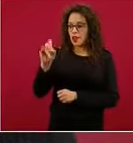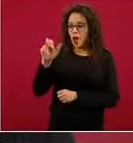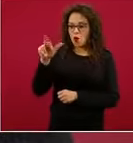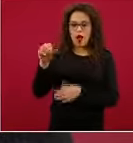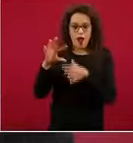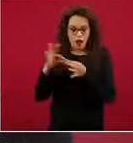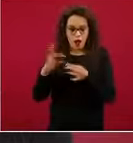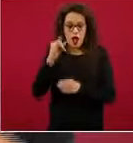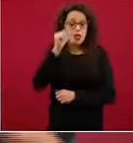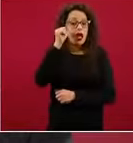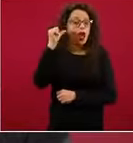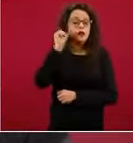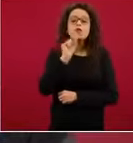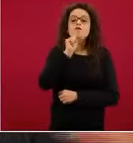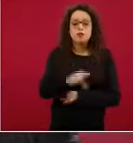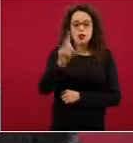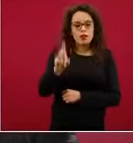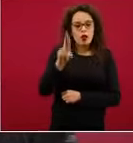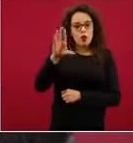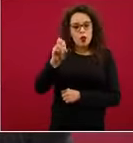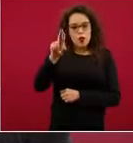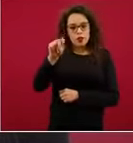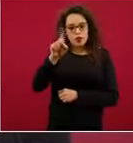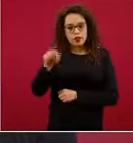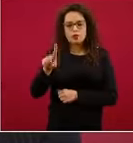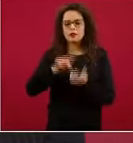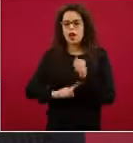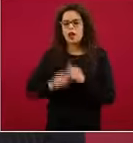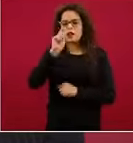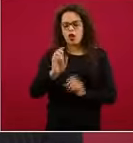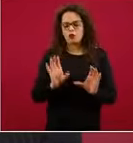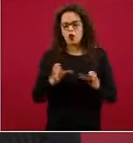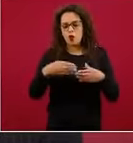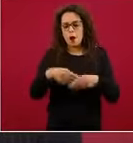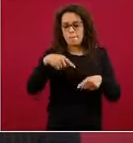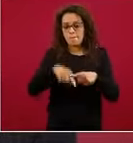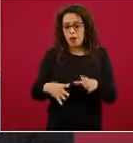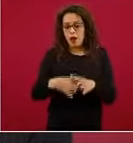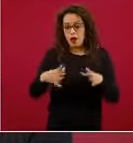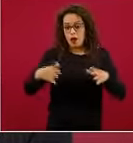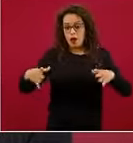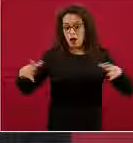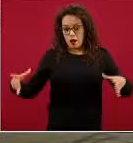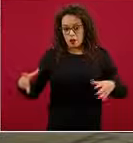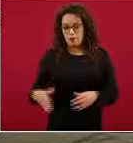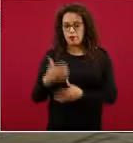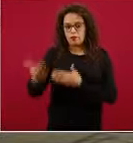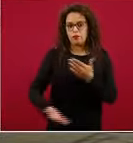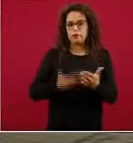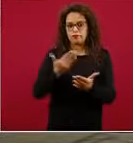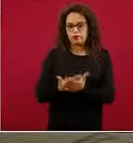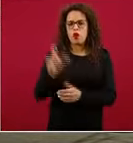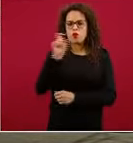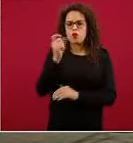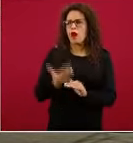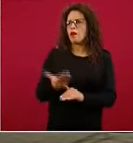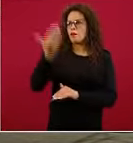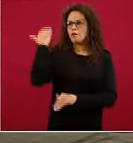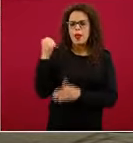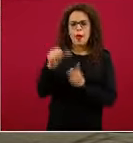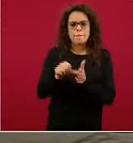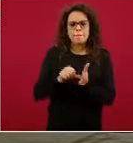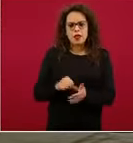doctor Cortés, de esta expansión comunitaria que iniciamos o que planteamos desde el mes de junio